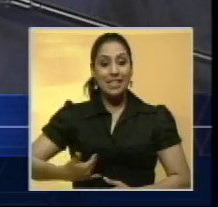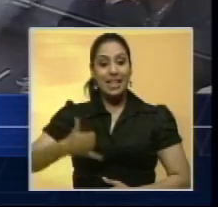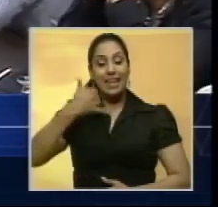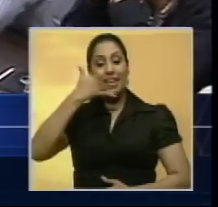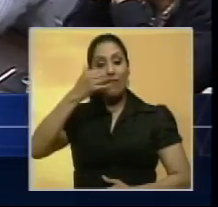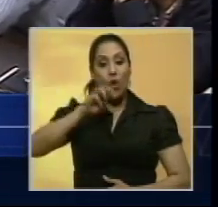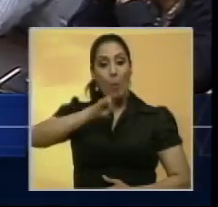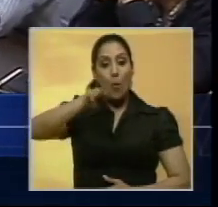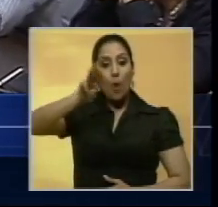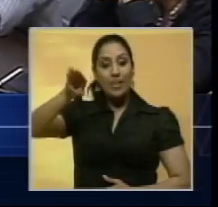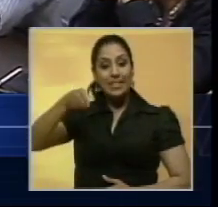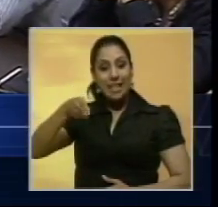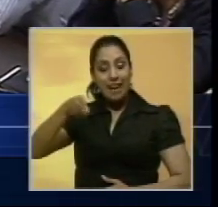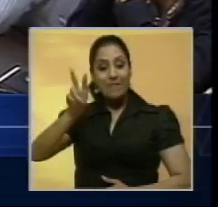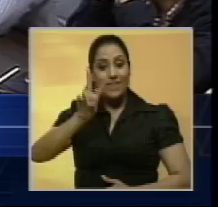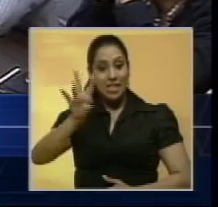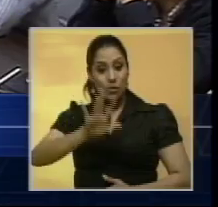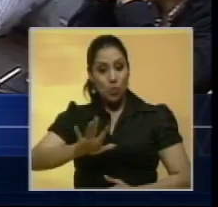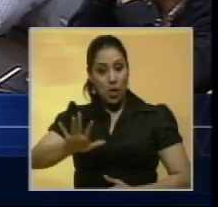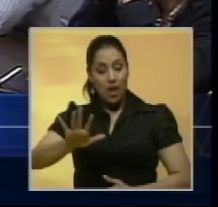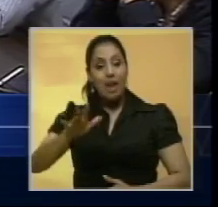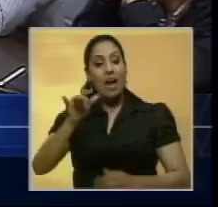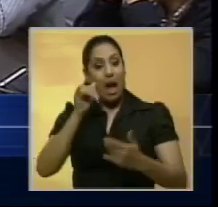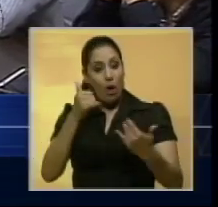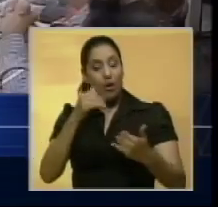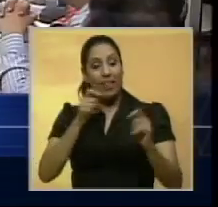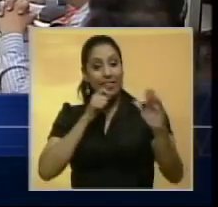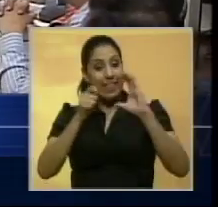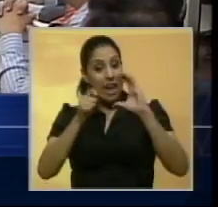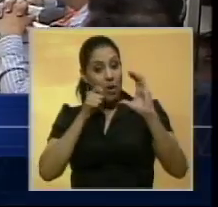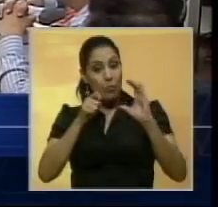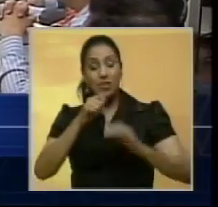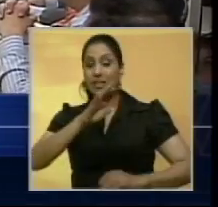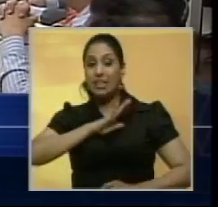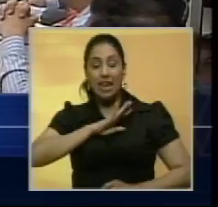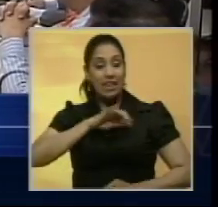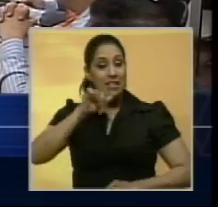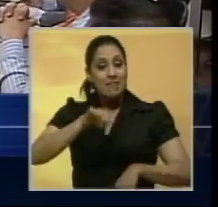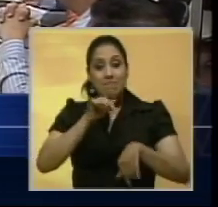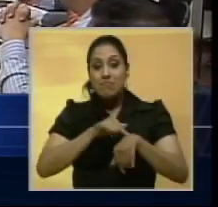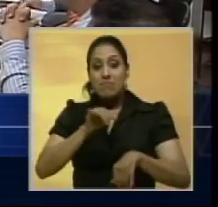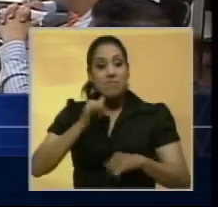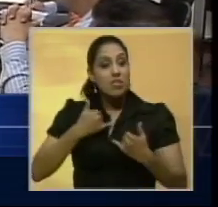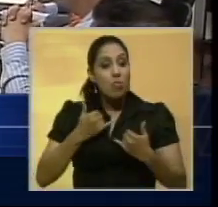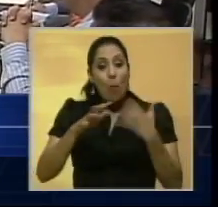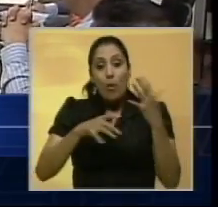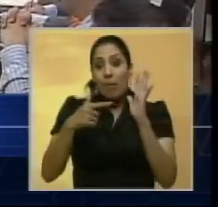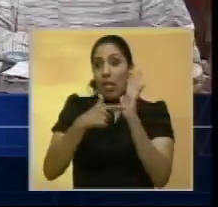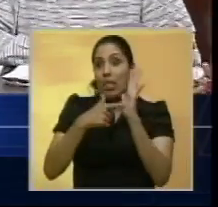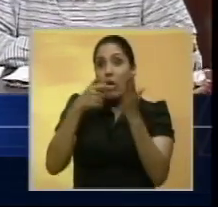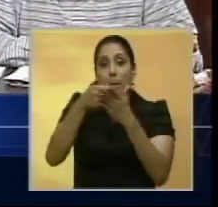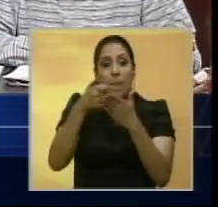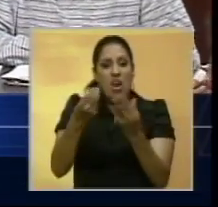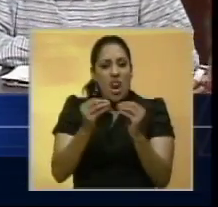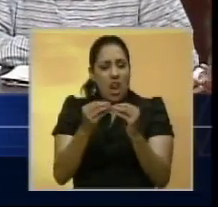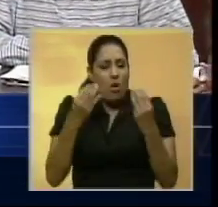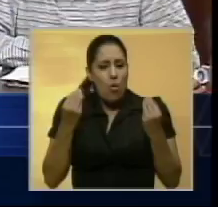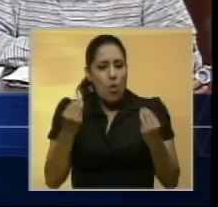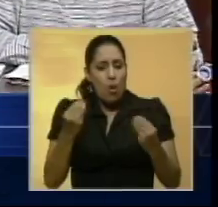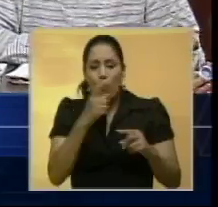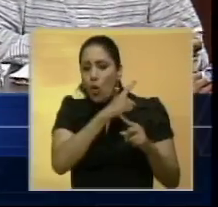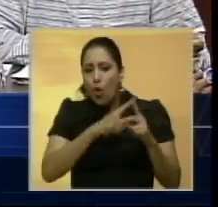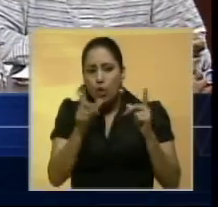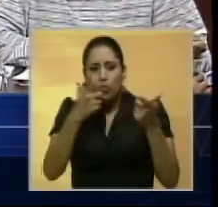Telefónica Movistar Venezuela, asegura que el sector telecomunicaciones presenta los mismos problemas de deuda y mantenimiento como